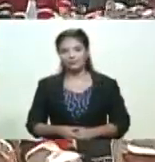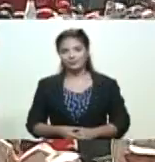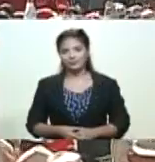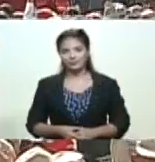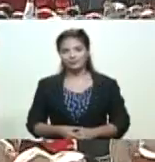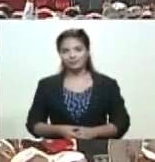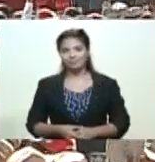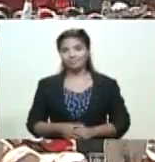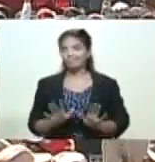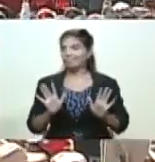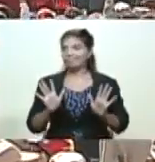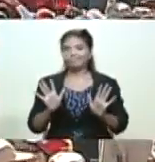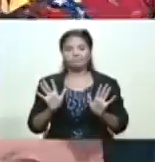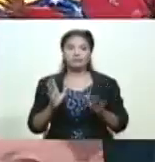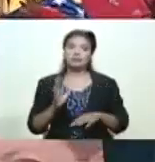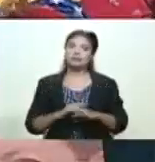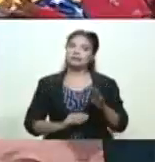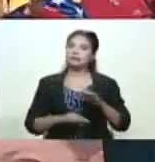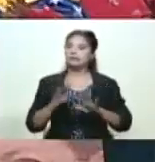No le quedó de otra.